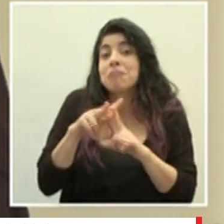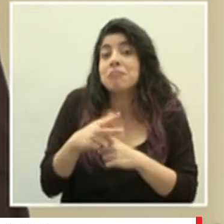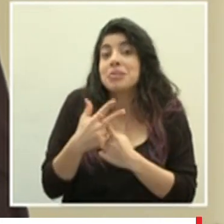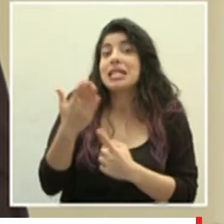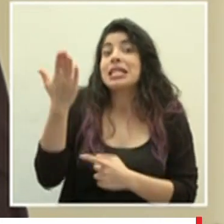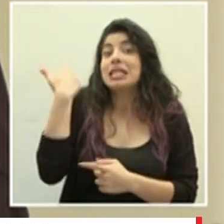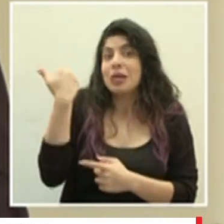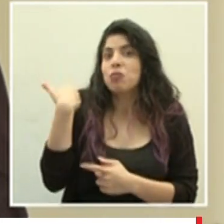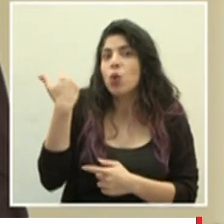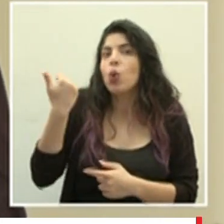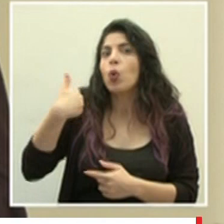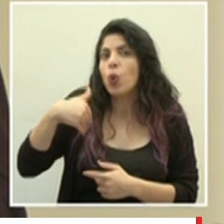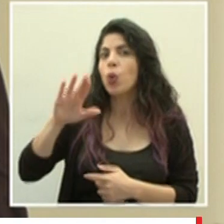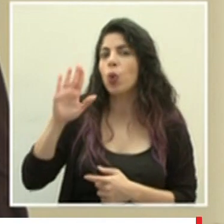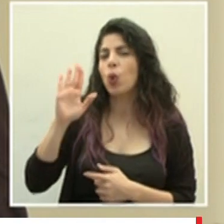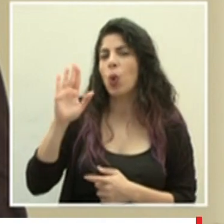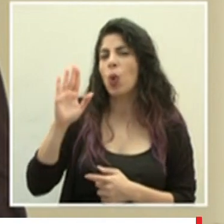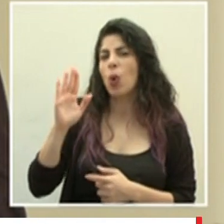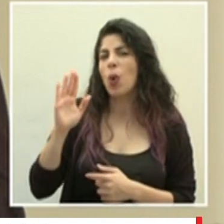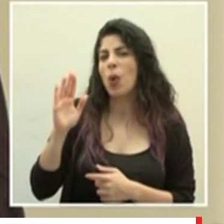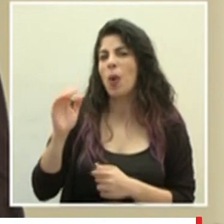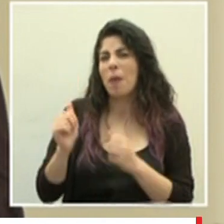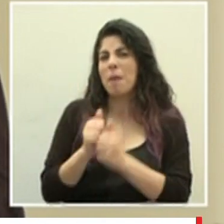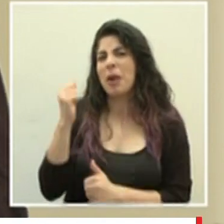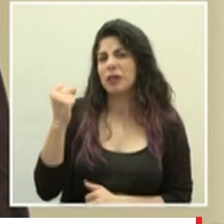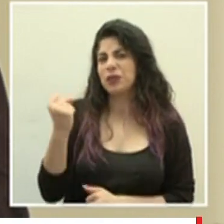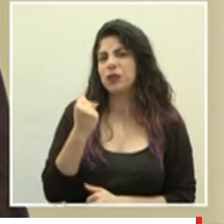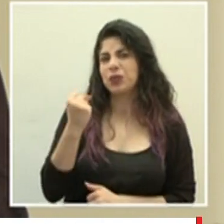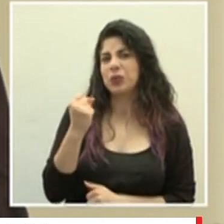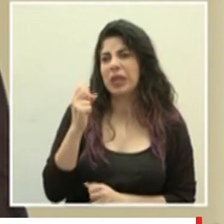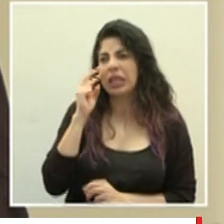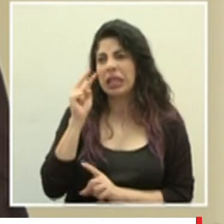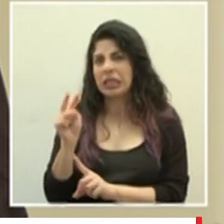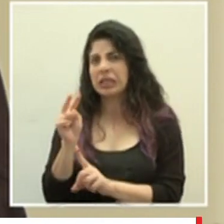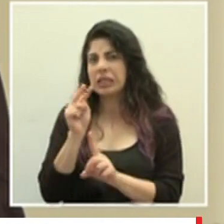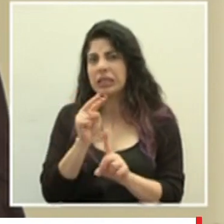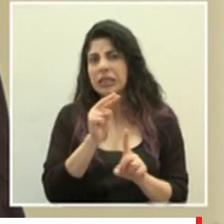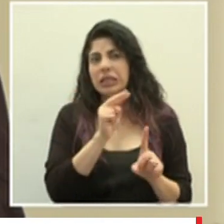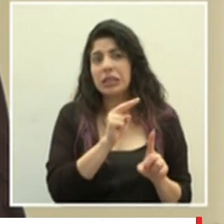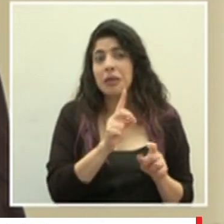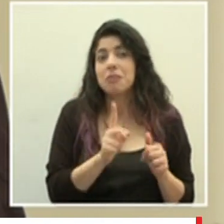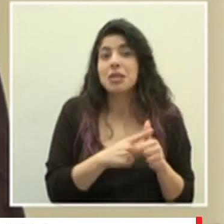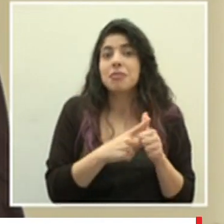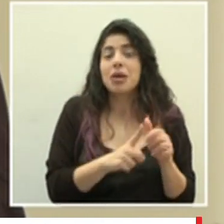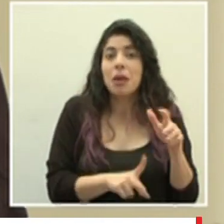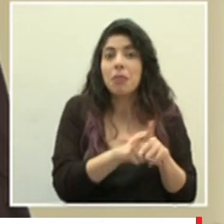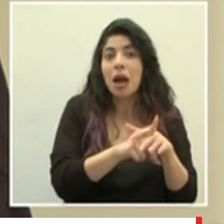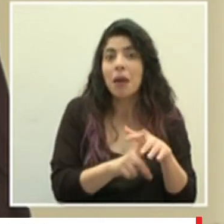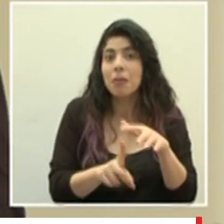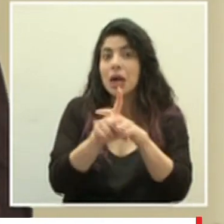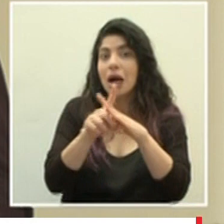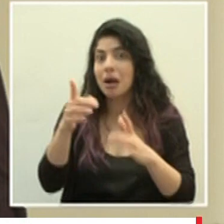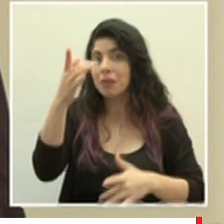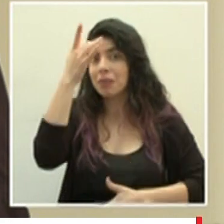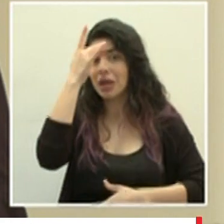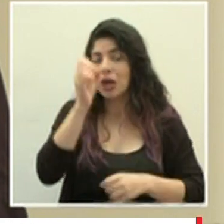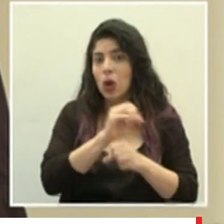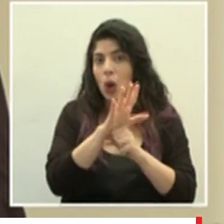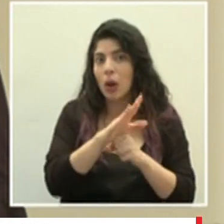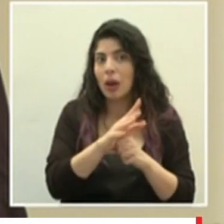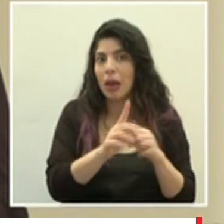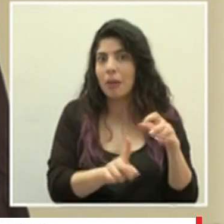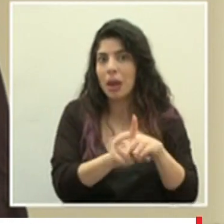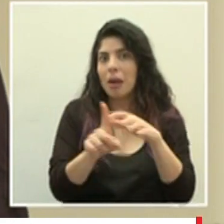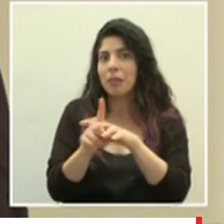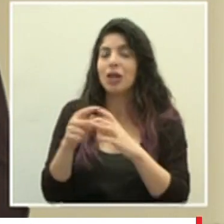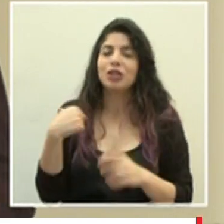principio hubo una reacción un poco más ¿verdad? Exacerbada de cuando estaban con los primeros casos en nuestro país. Yo en esto pues he